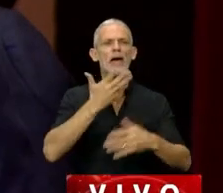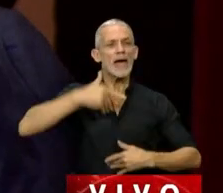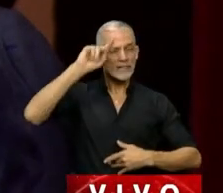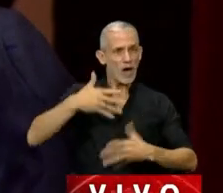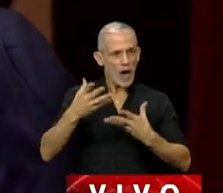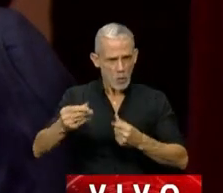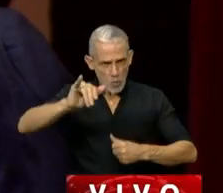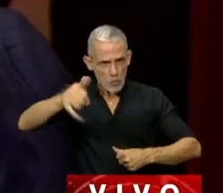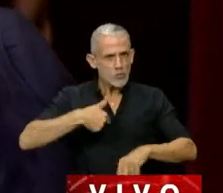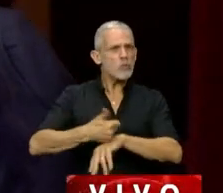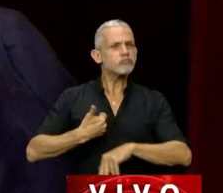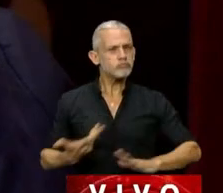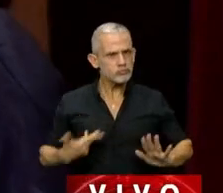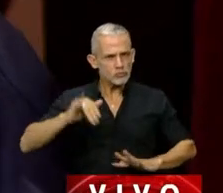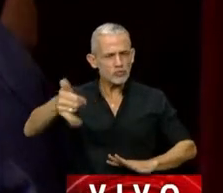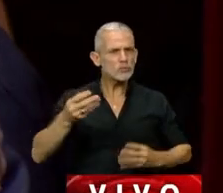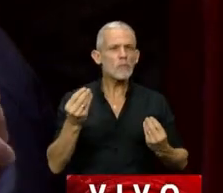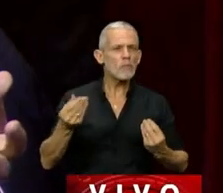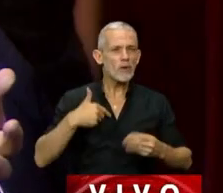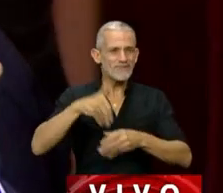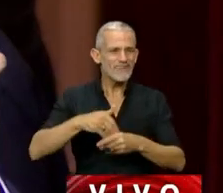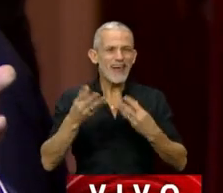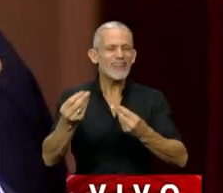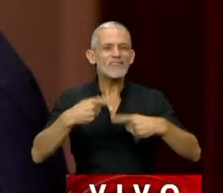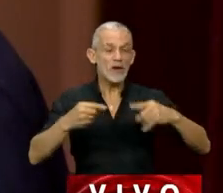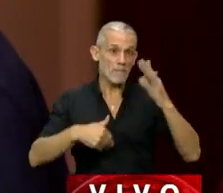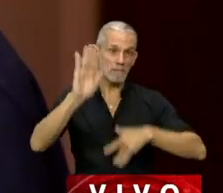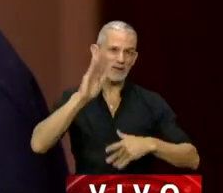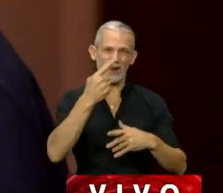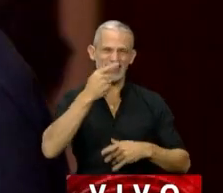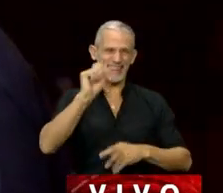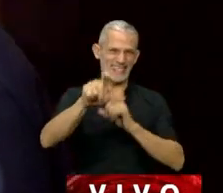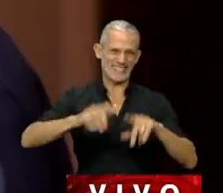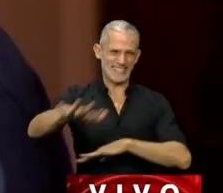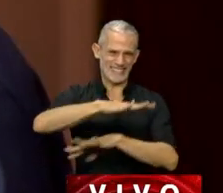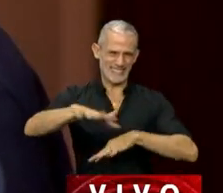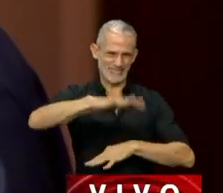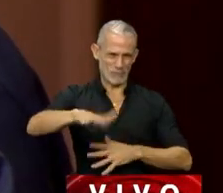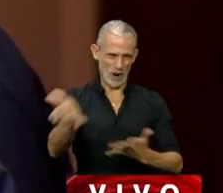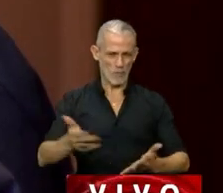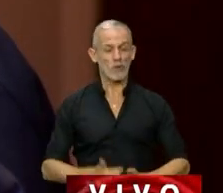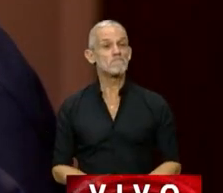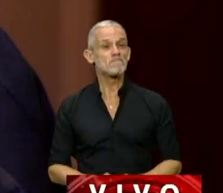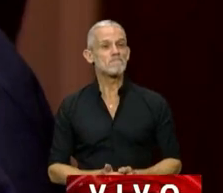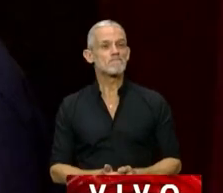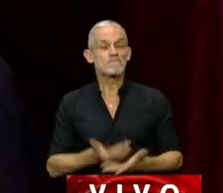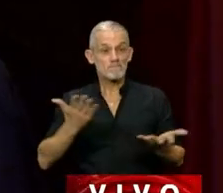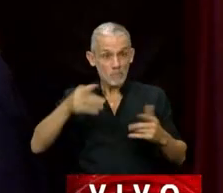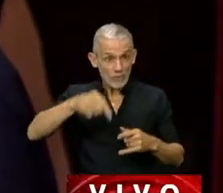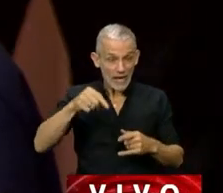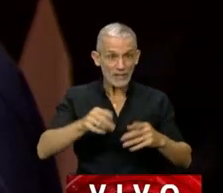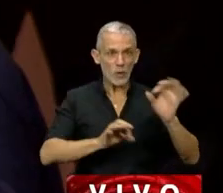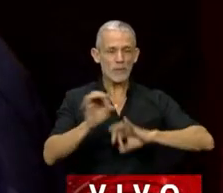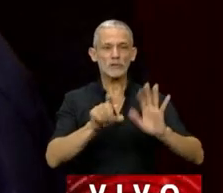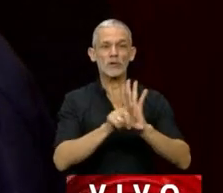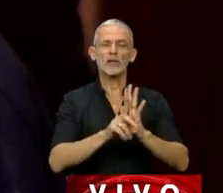Estado. ¿Y por qué? Porque siempre estamos defendiendo la mayoría de los intereses populares. Esto, señor presidente,